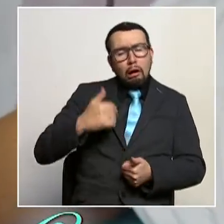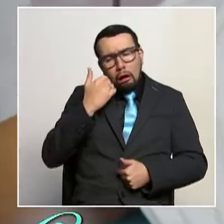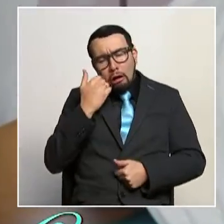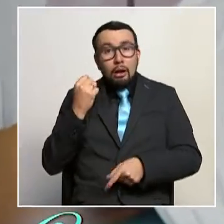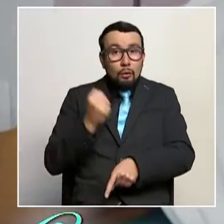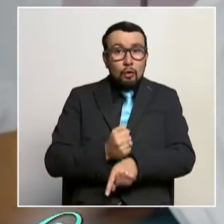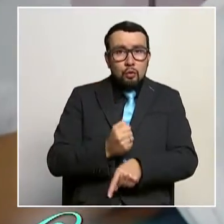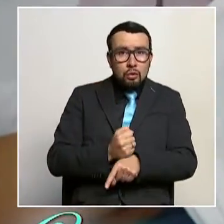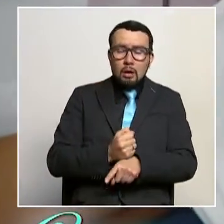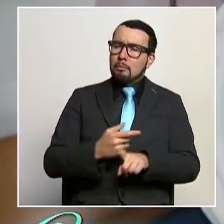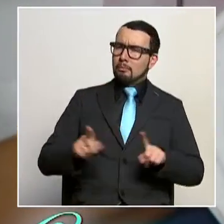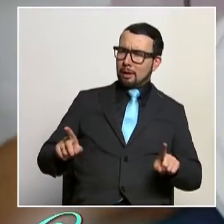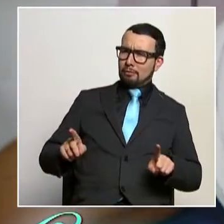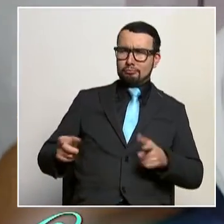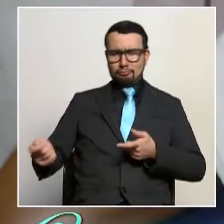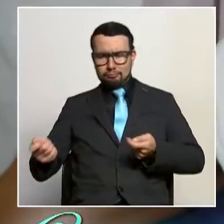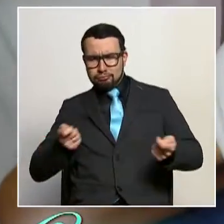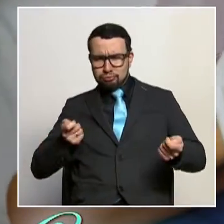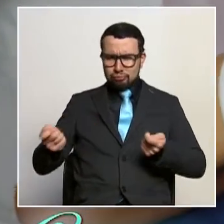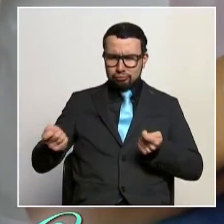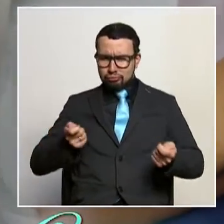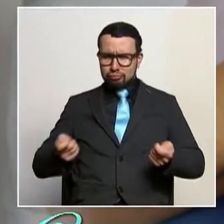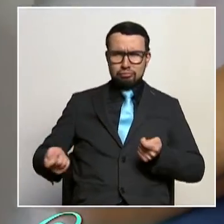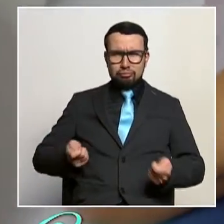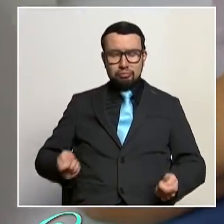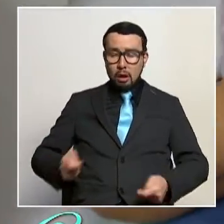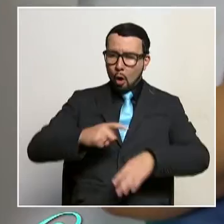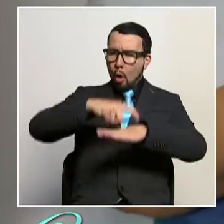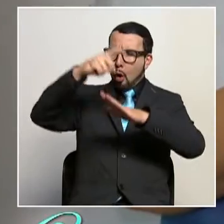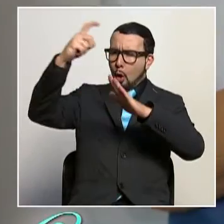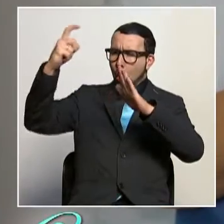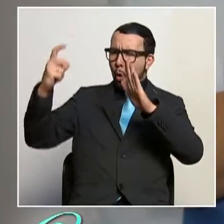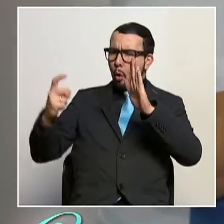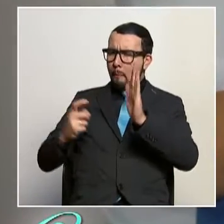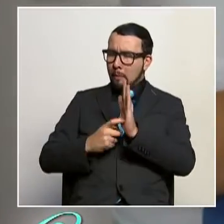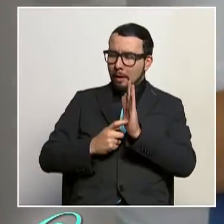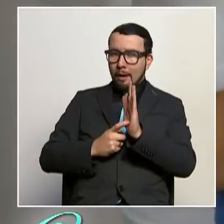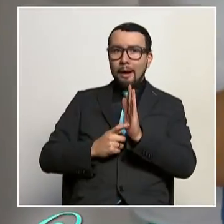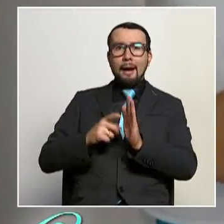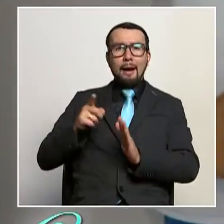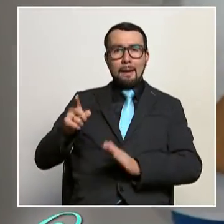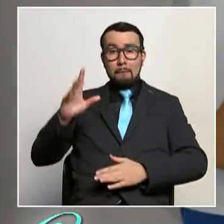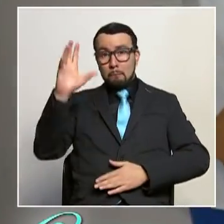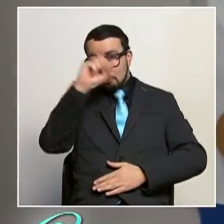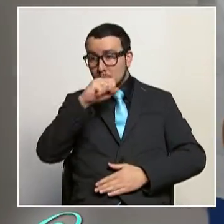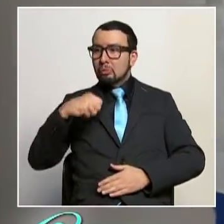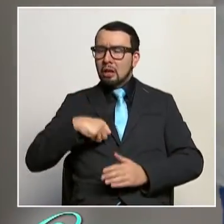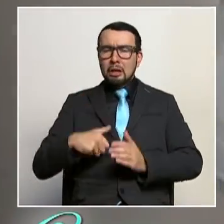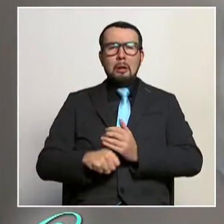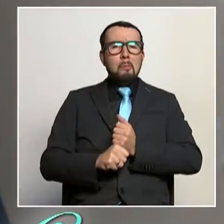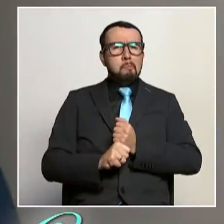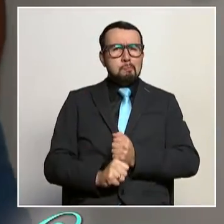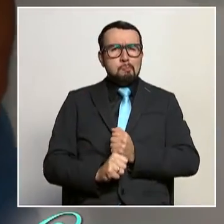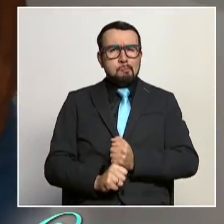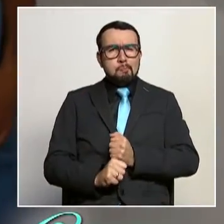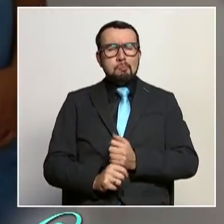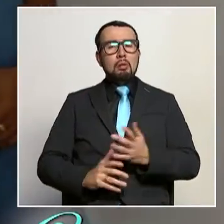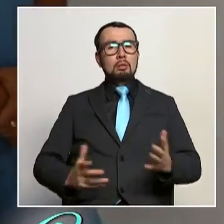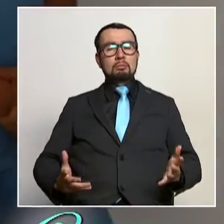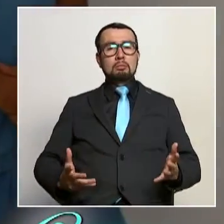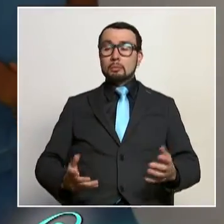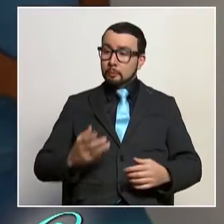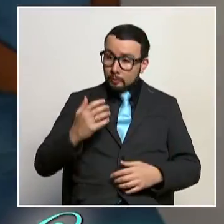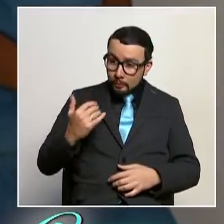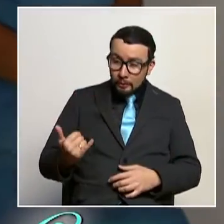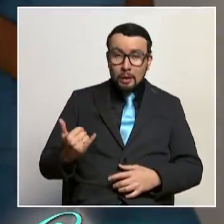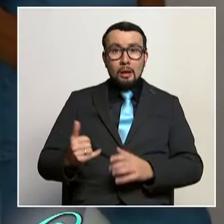termina siendo evaluado de esa manera integral, se da cuenta que tiene un estreñimiento y que ese